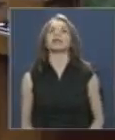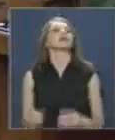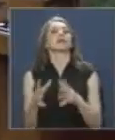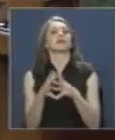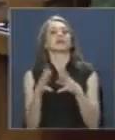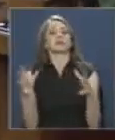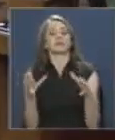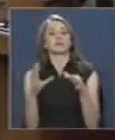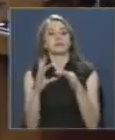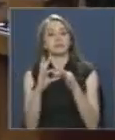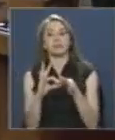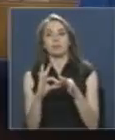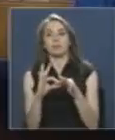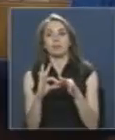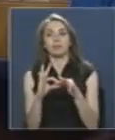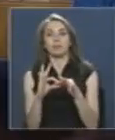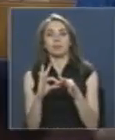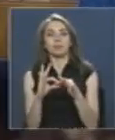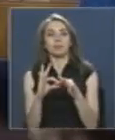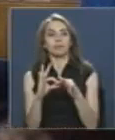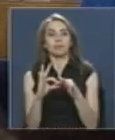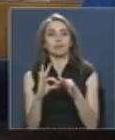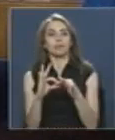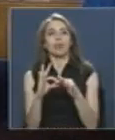Gracias, presidente.